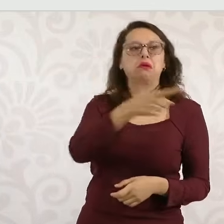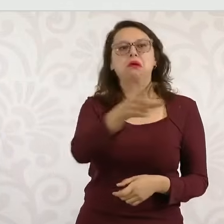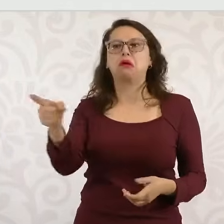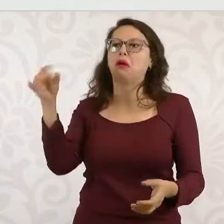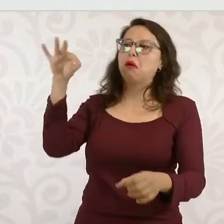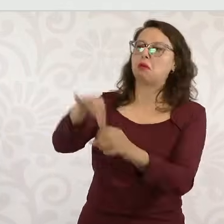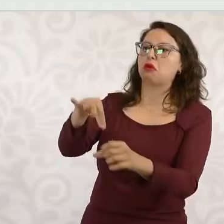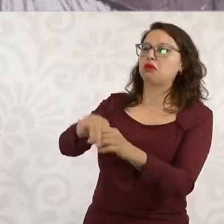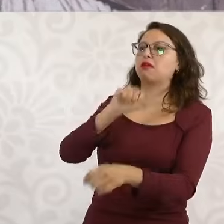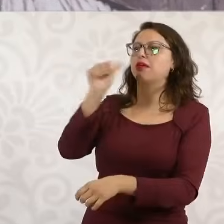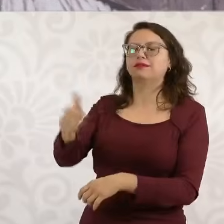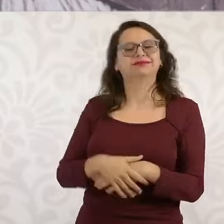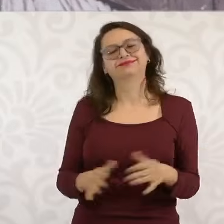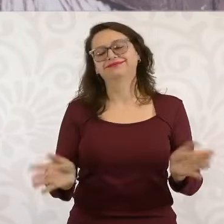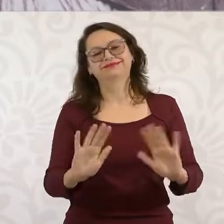cedí